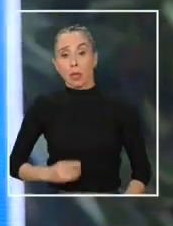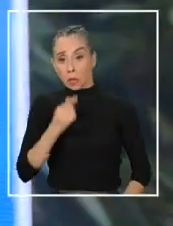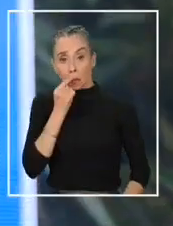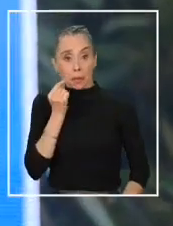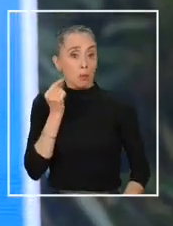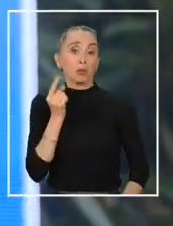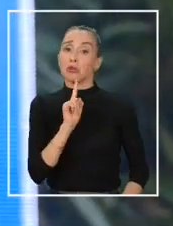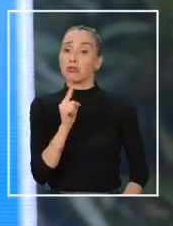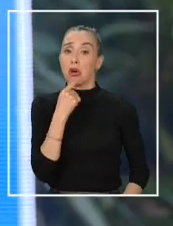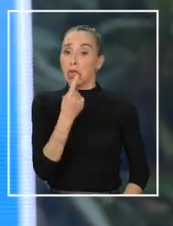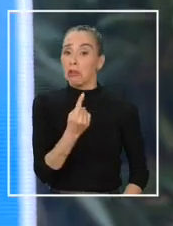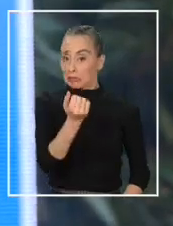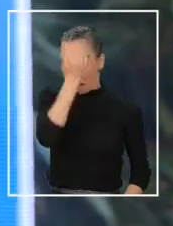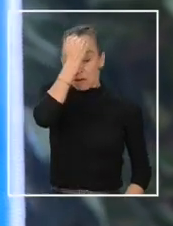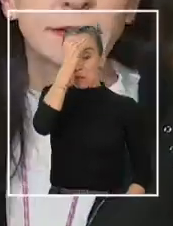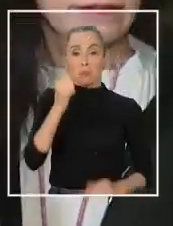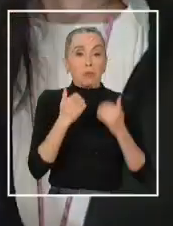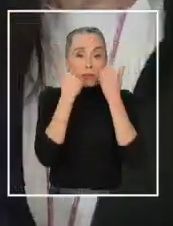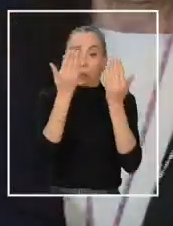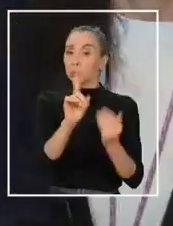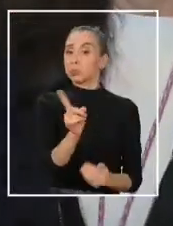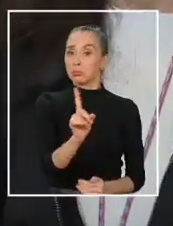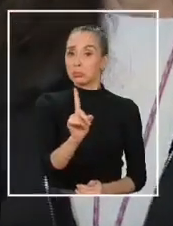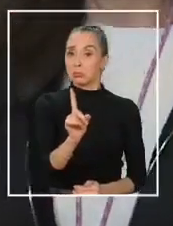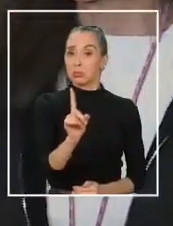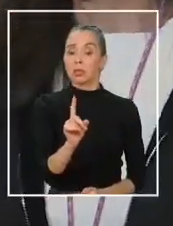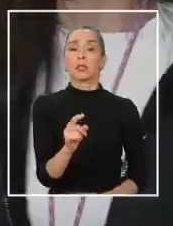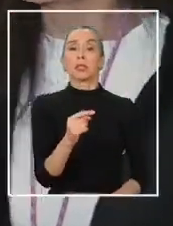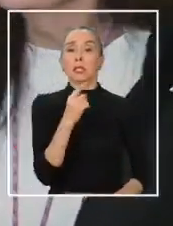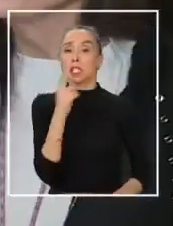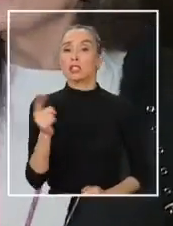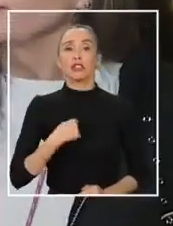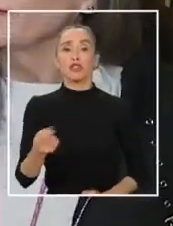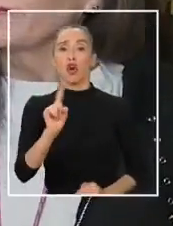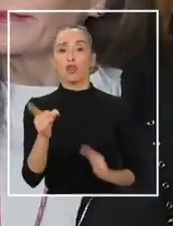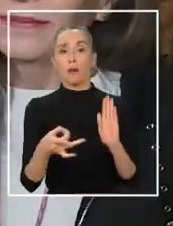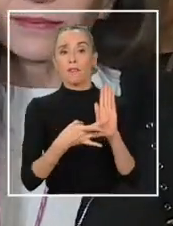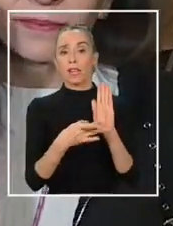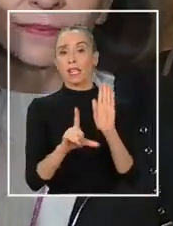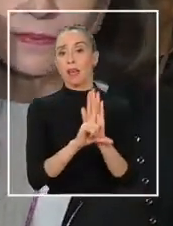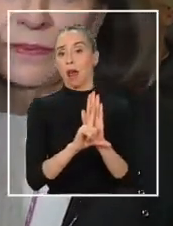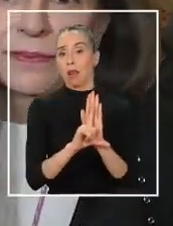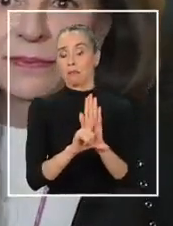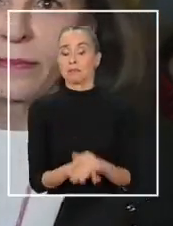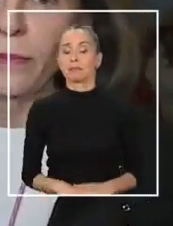estar avergonzado y que descarta tajantemente haber infringido la ley.